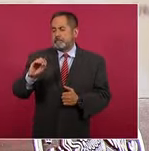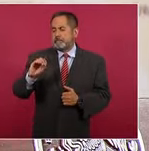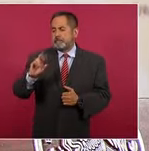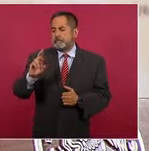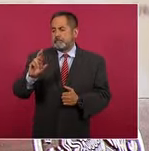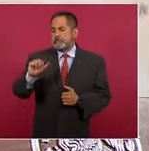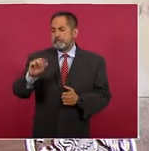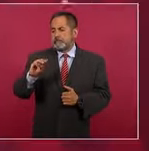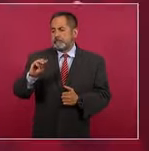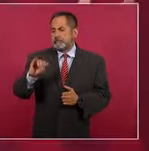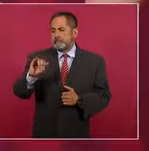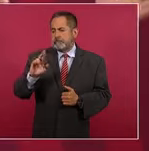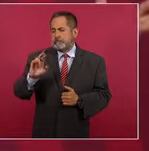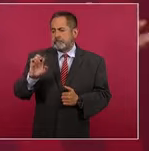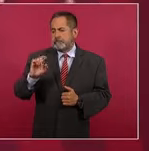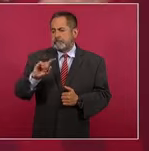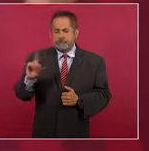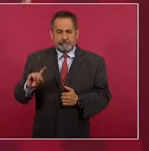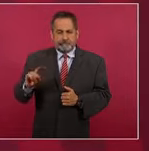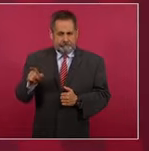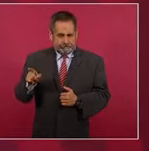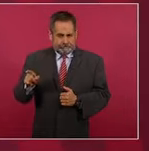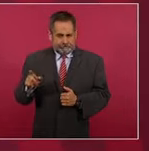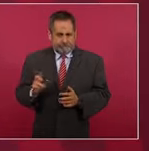Entonces, de repente